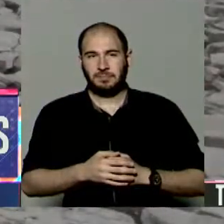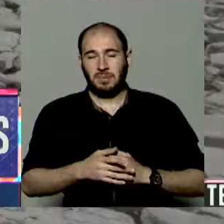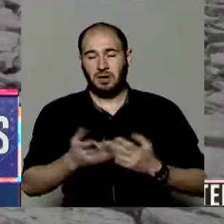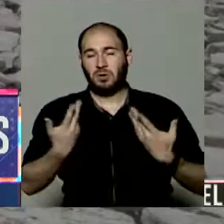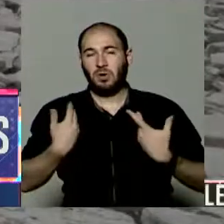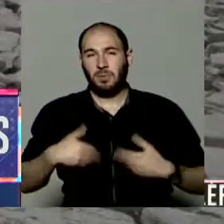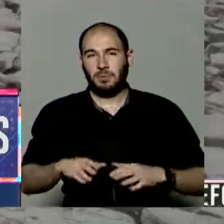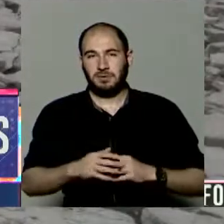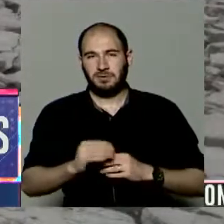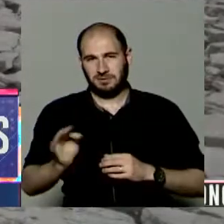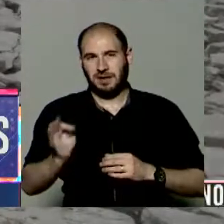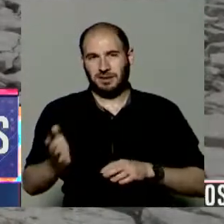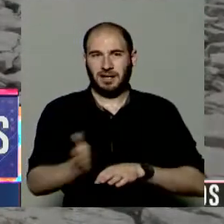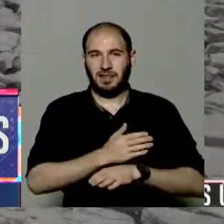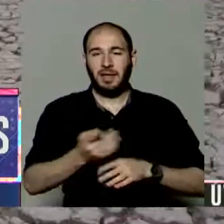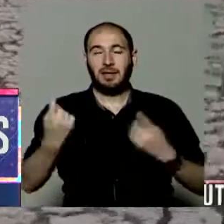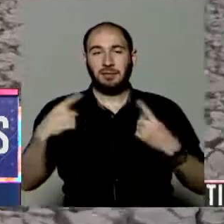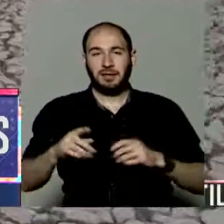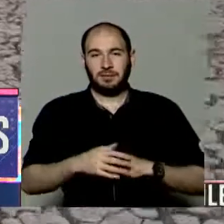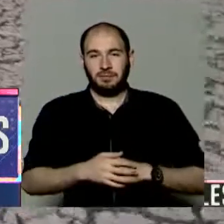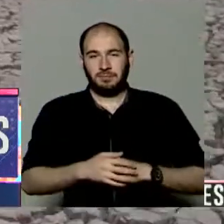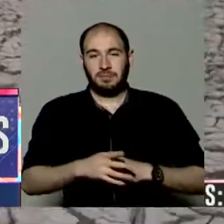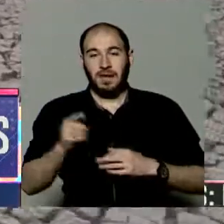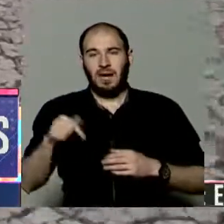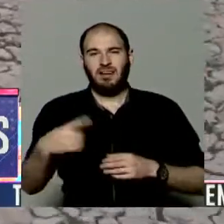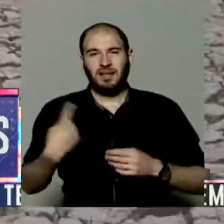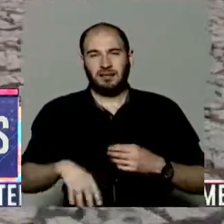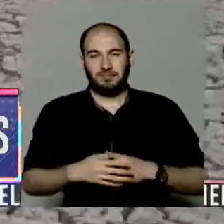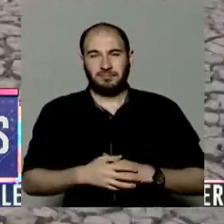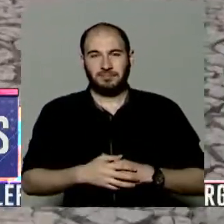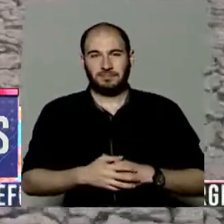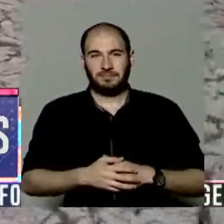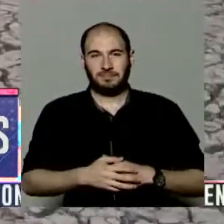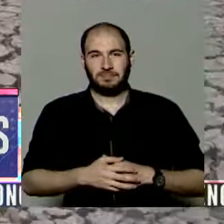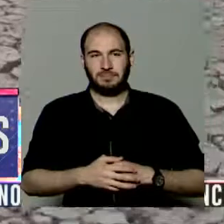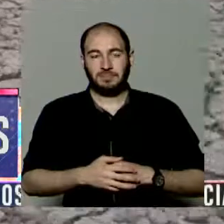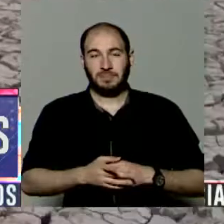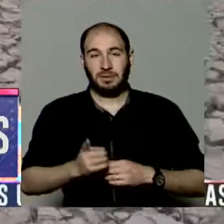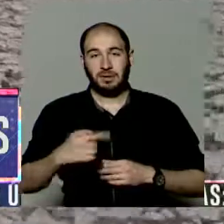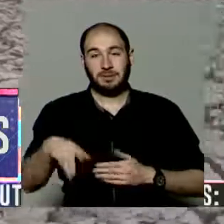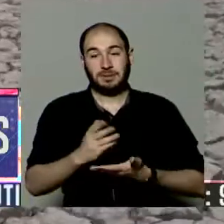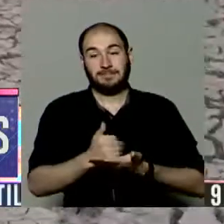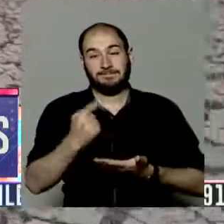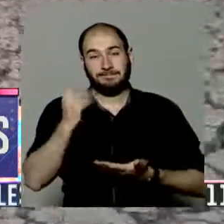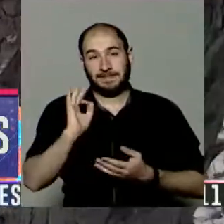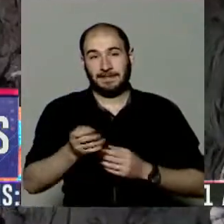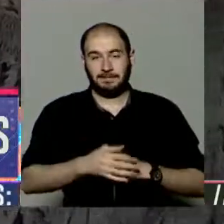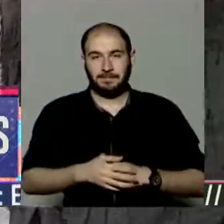común, o sea, esperada, pero lo que se está viendo ahora es lo que tenemos que esperar